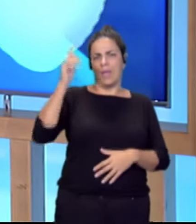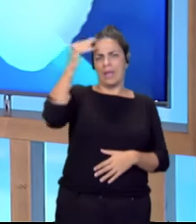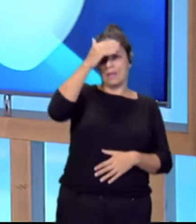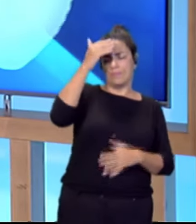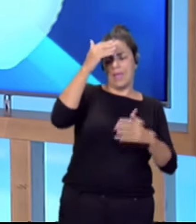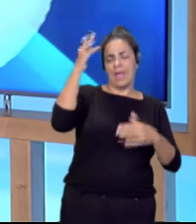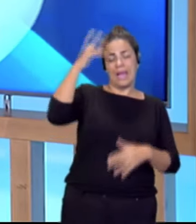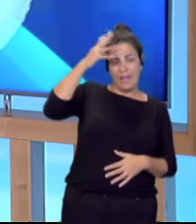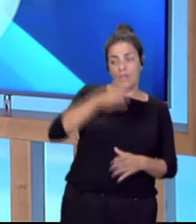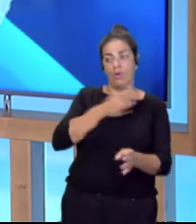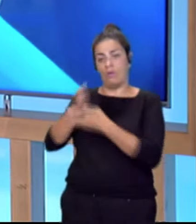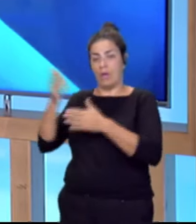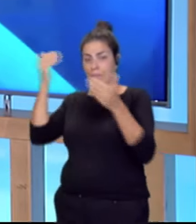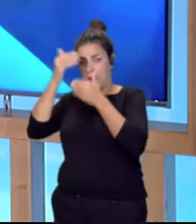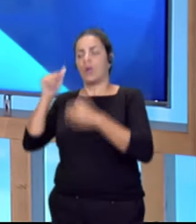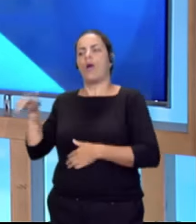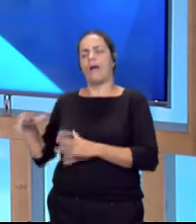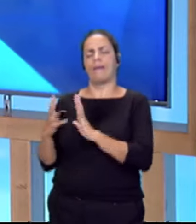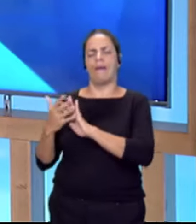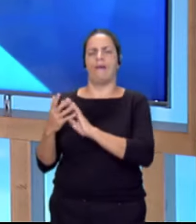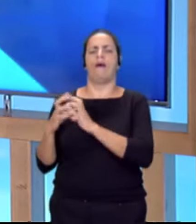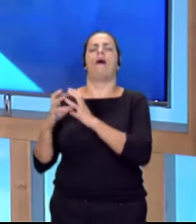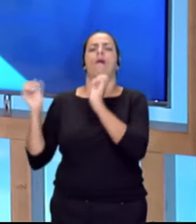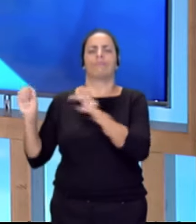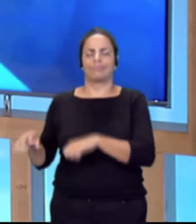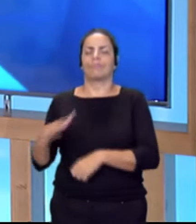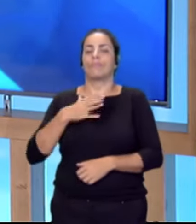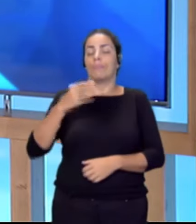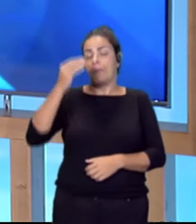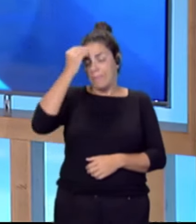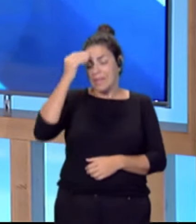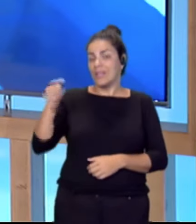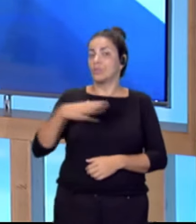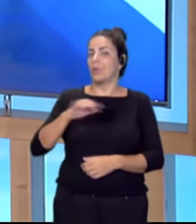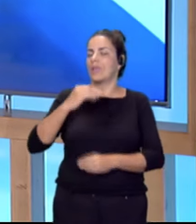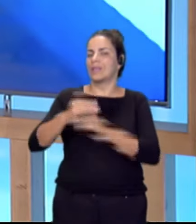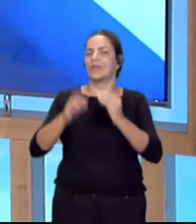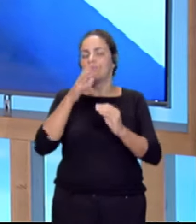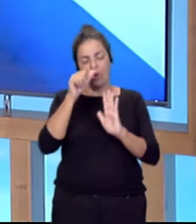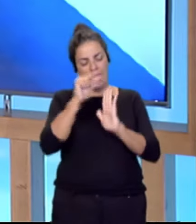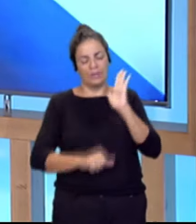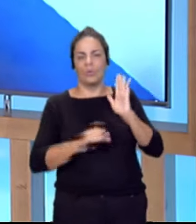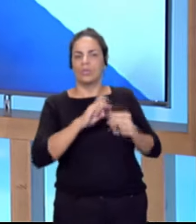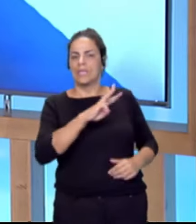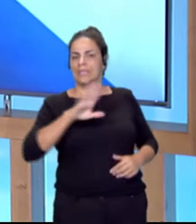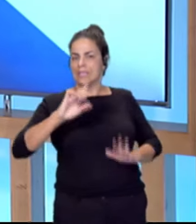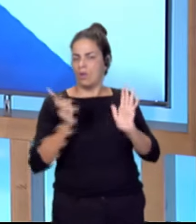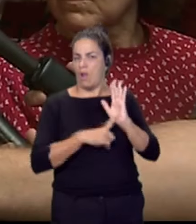Marruecos y que creen que se puede llevar a cabo en base al artículo 35 de la Ley de Extranjería.